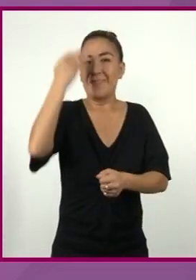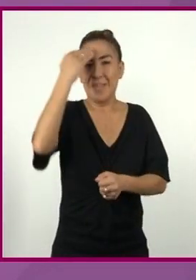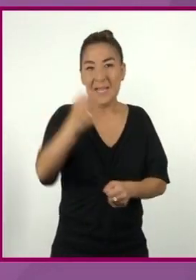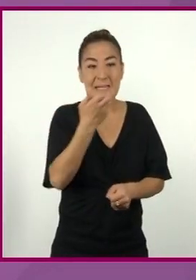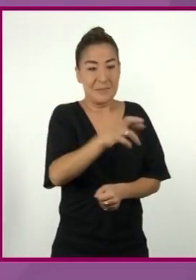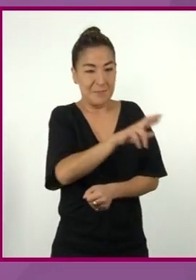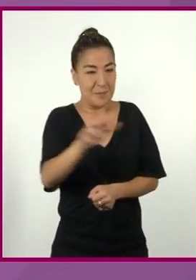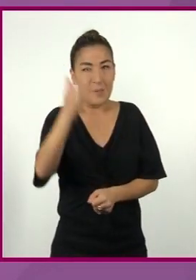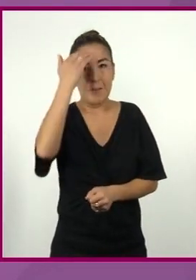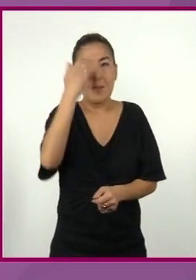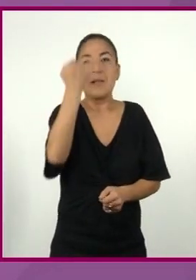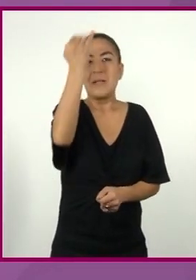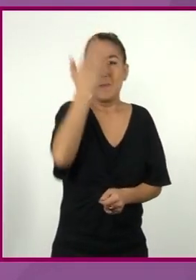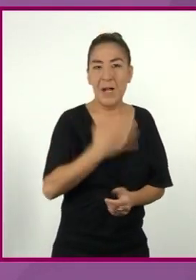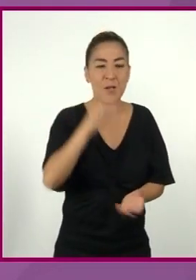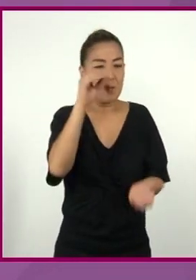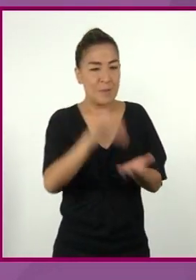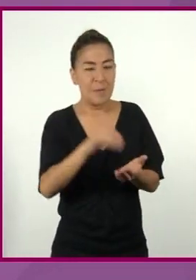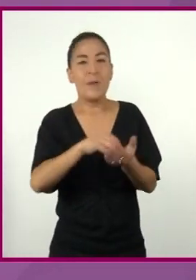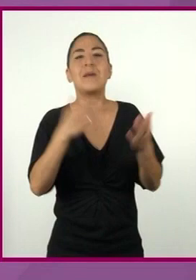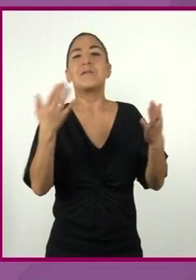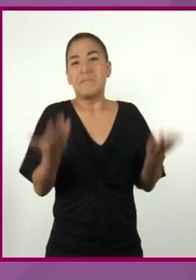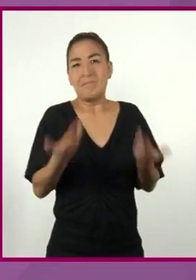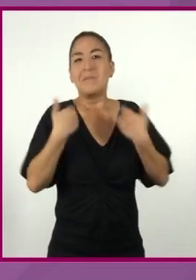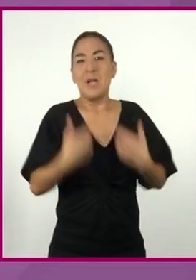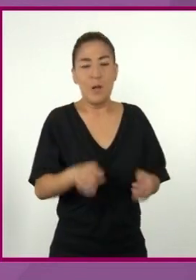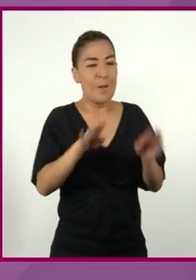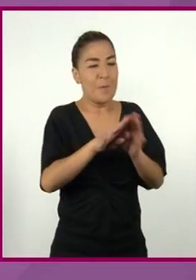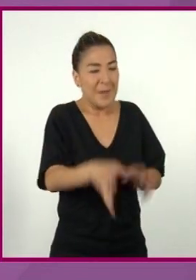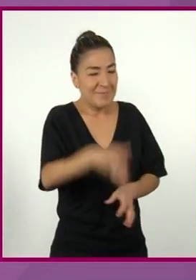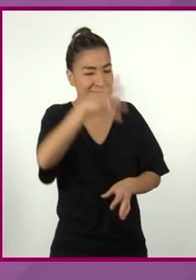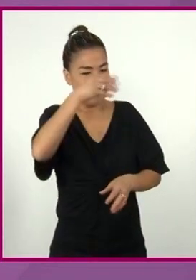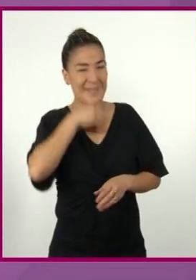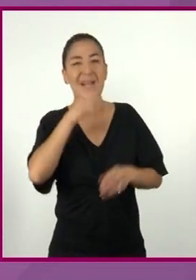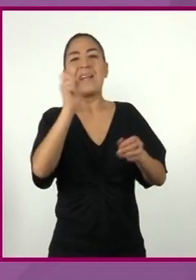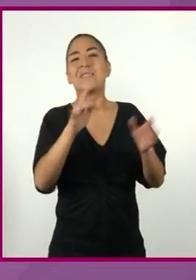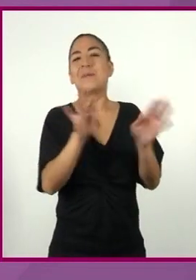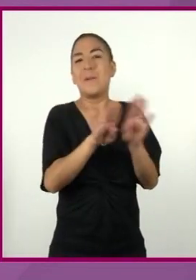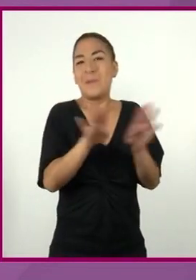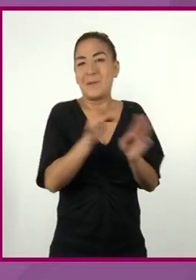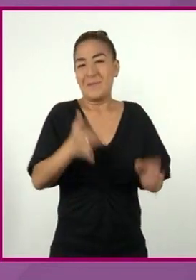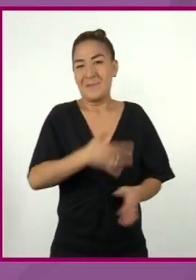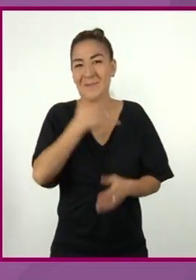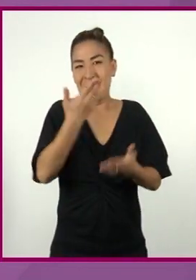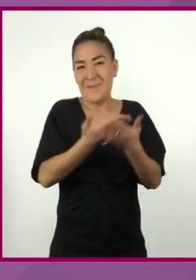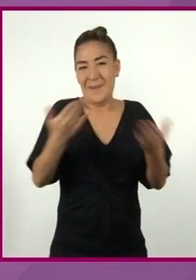en ellos imágenes e ideas vigentes que comprendemos y hacemos nuestras en la vida contemporánea.